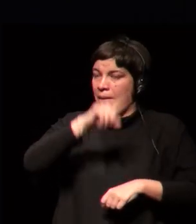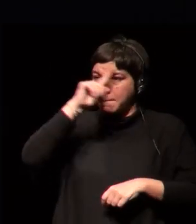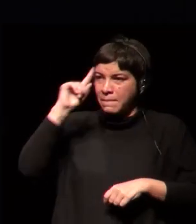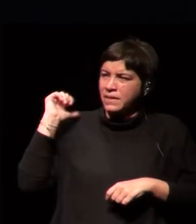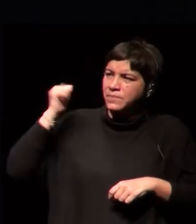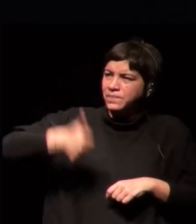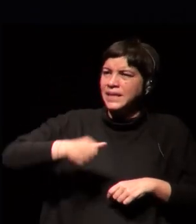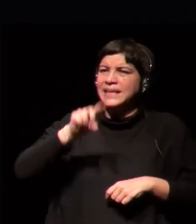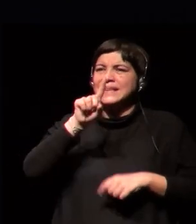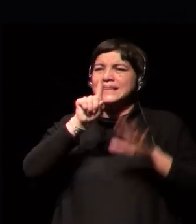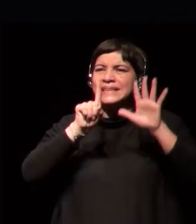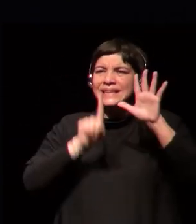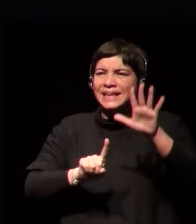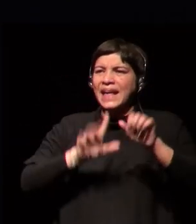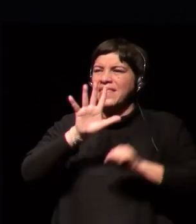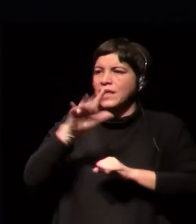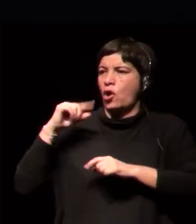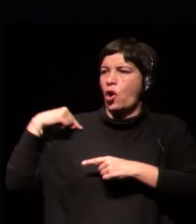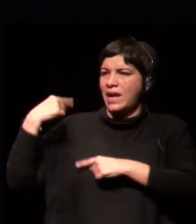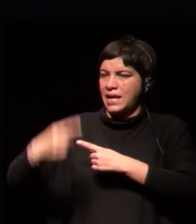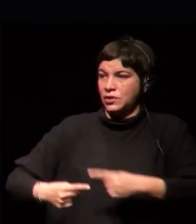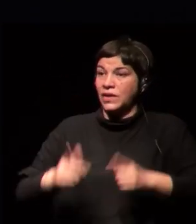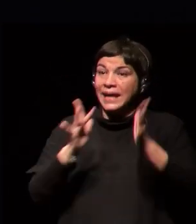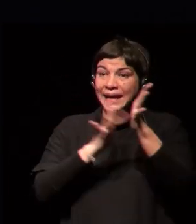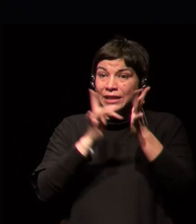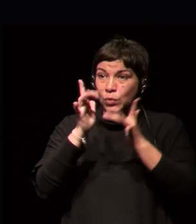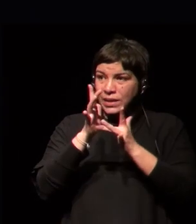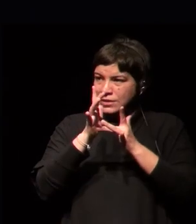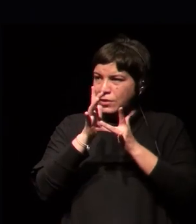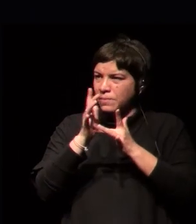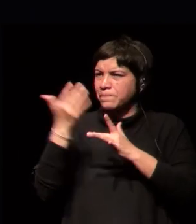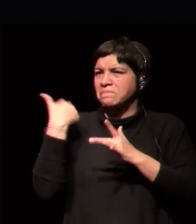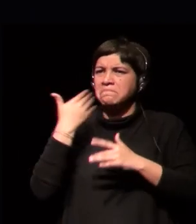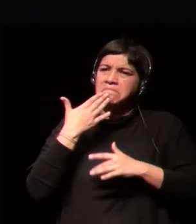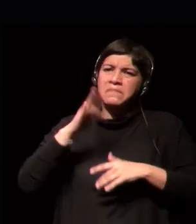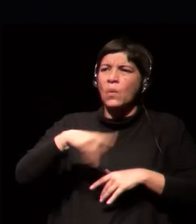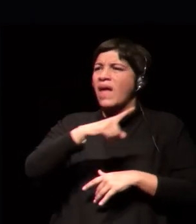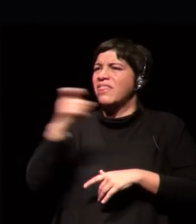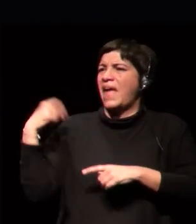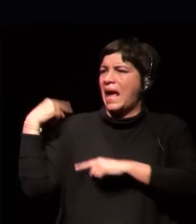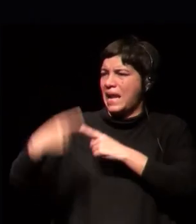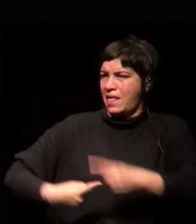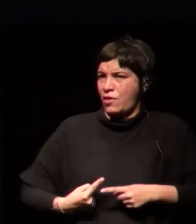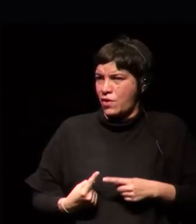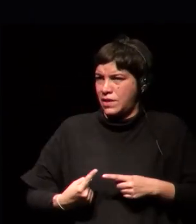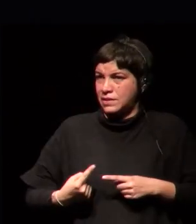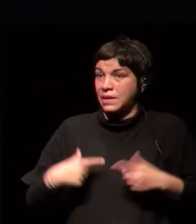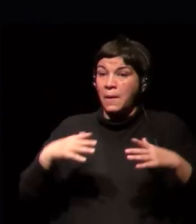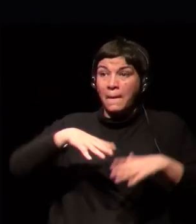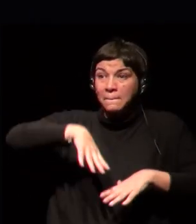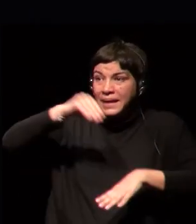generaciones. Jesucristo anduvo entre nosotros hace unas 100 generaciones. Las pirámides se construyeron hace unas